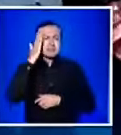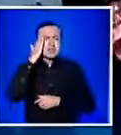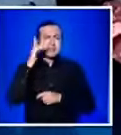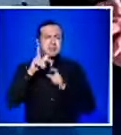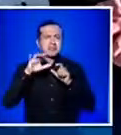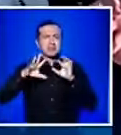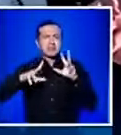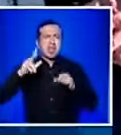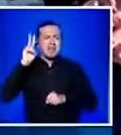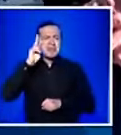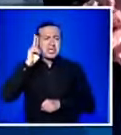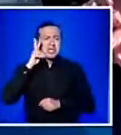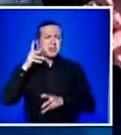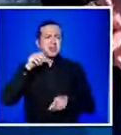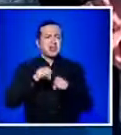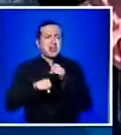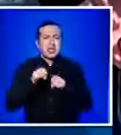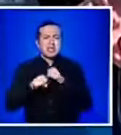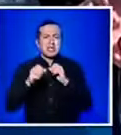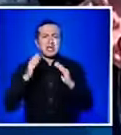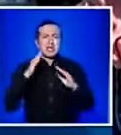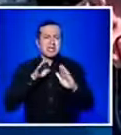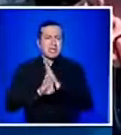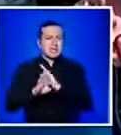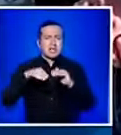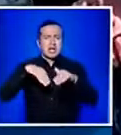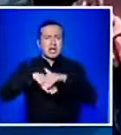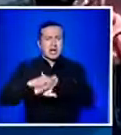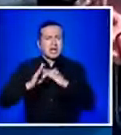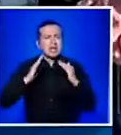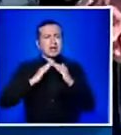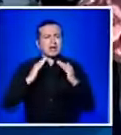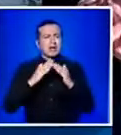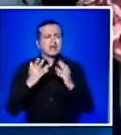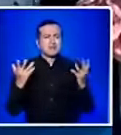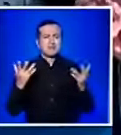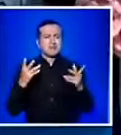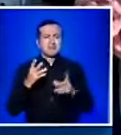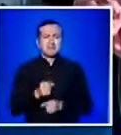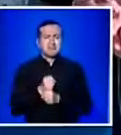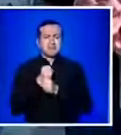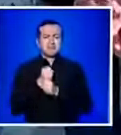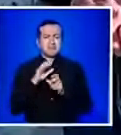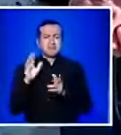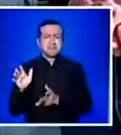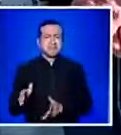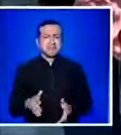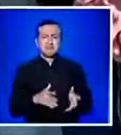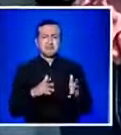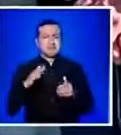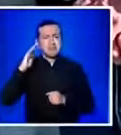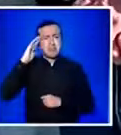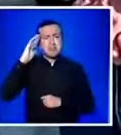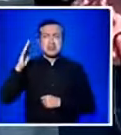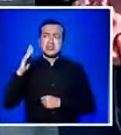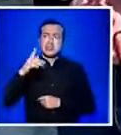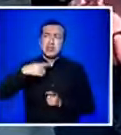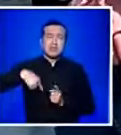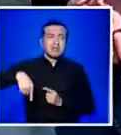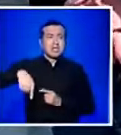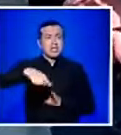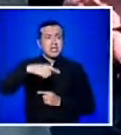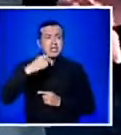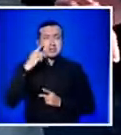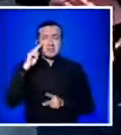la forma cómo ingresar a los conjuntos, a las casas. Entonces, no hay seguridad, la policía no hace ronda de nada aquí